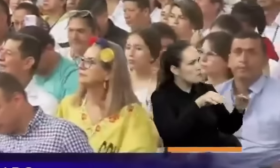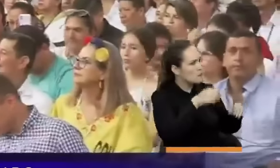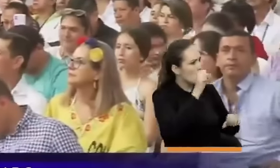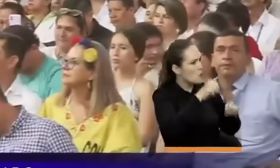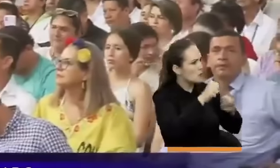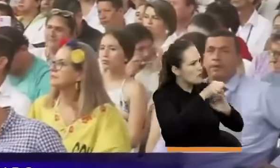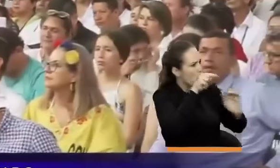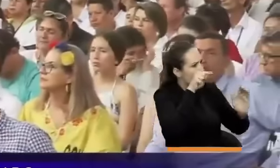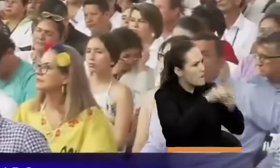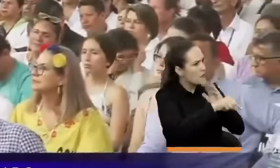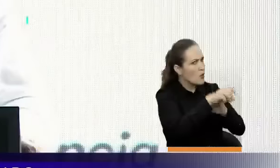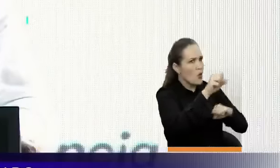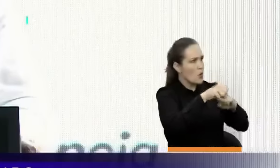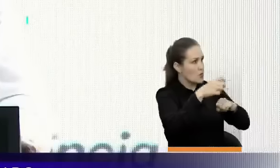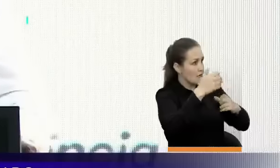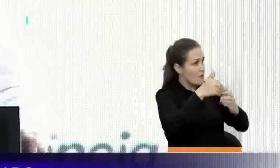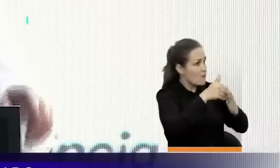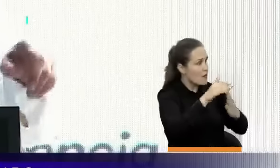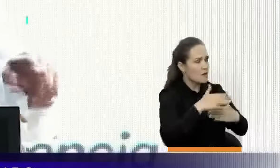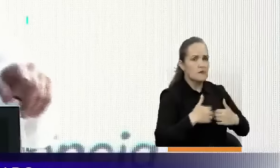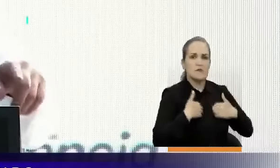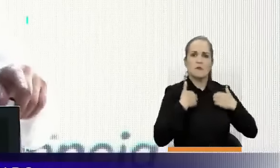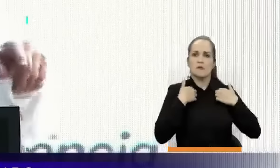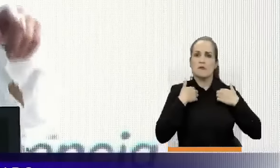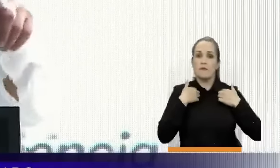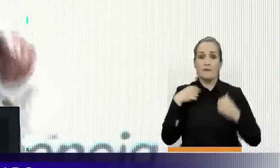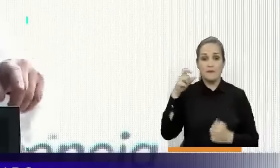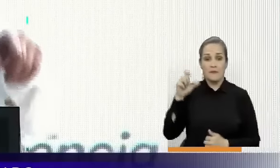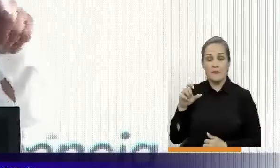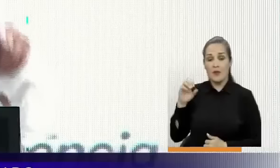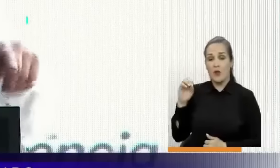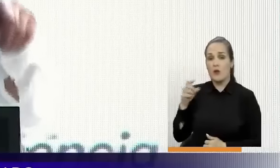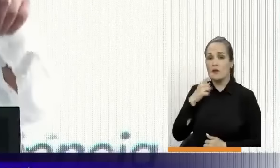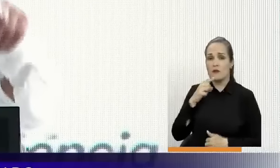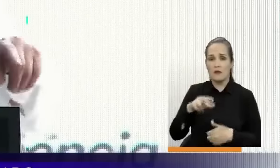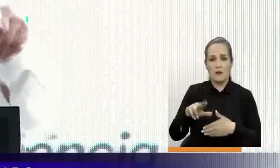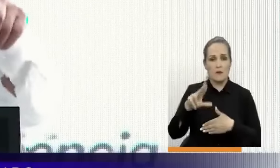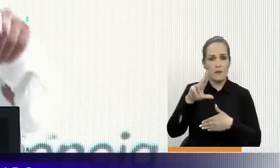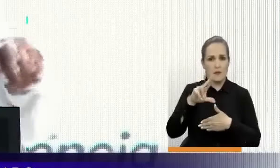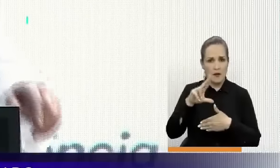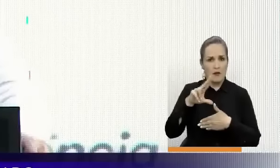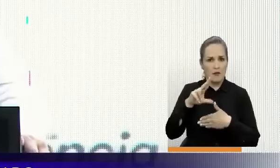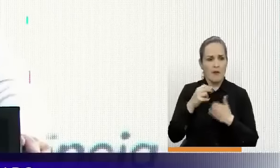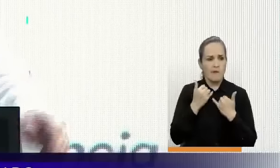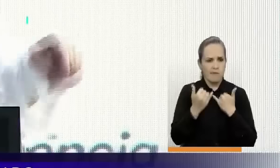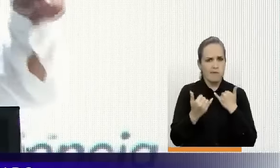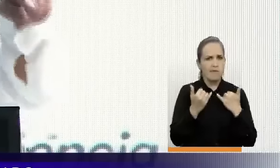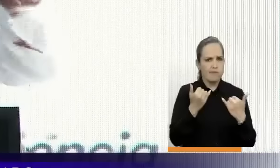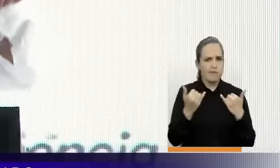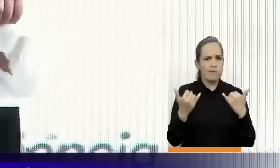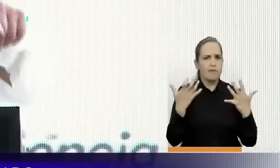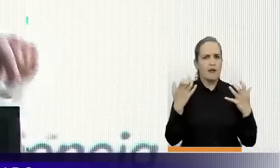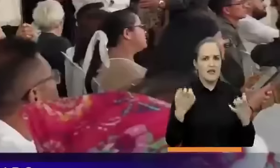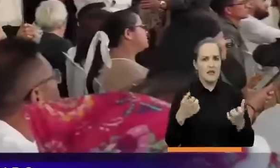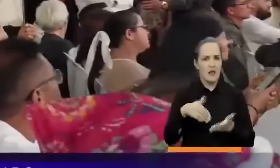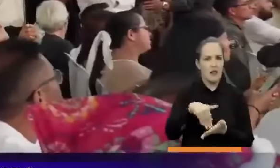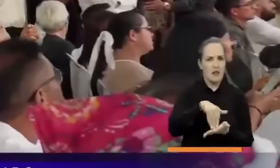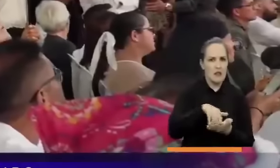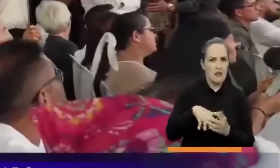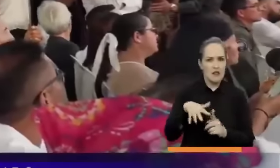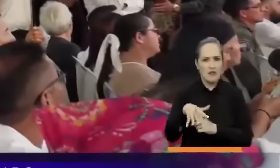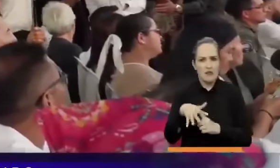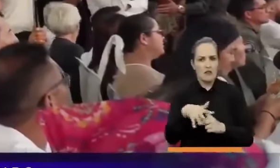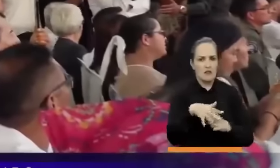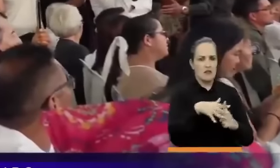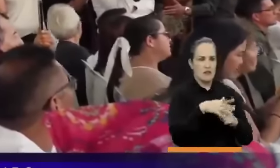golpe de estado e intento de magnicidio arreaza señaló que América Latina ha sido escenario de numerosos intentos de desestabilización